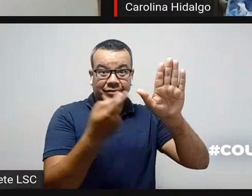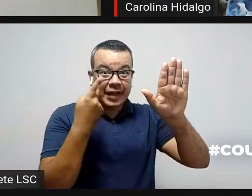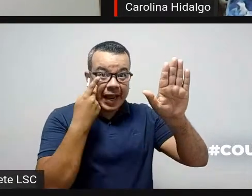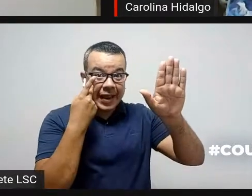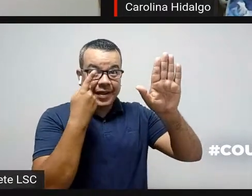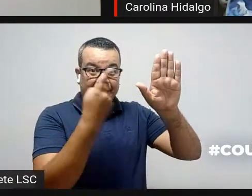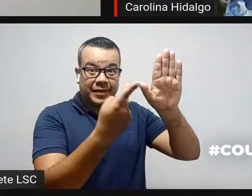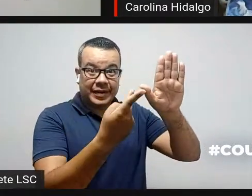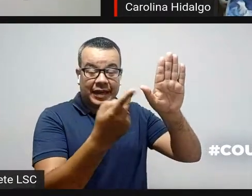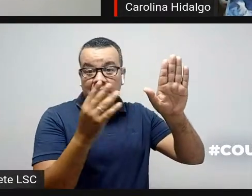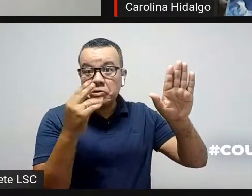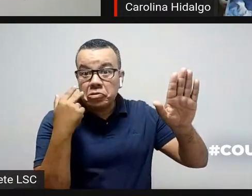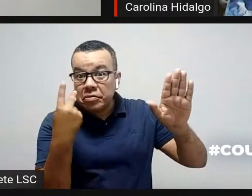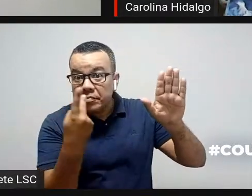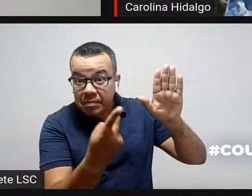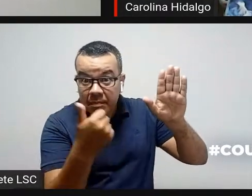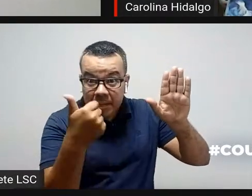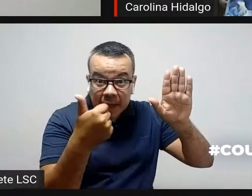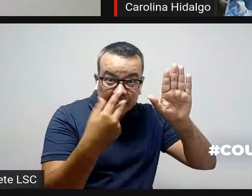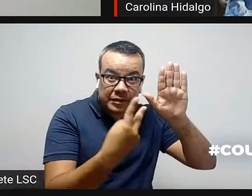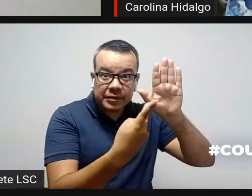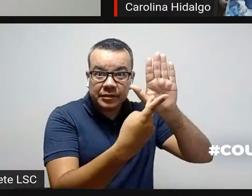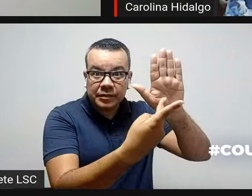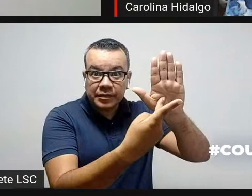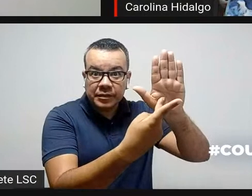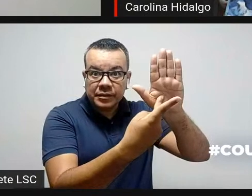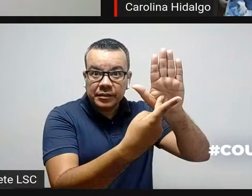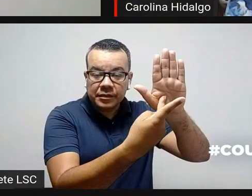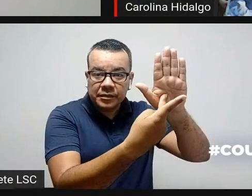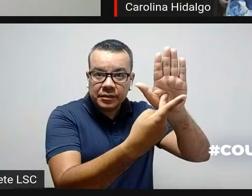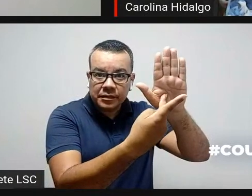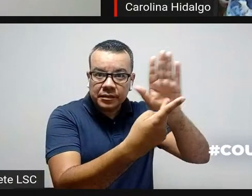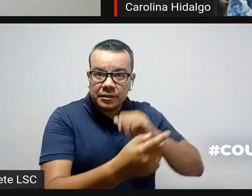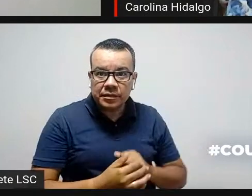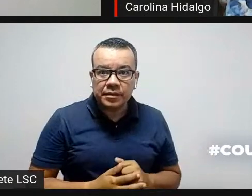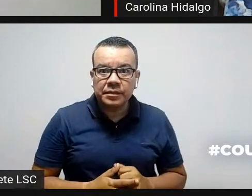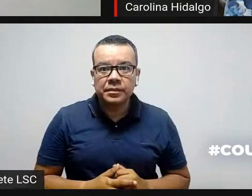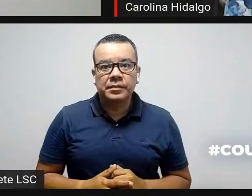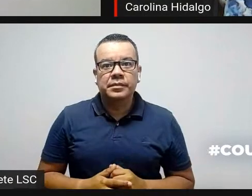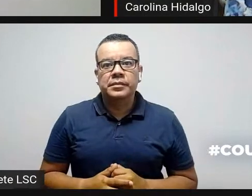Si se ve bien en pantalla ahí, estos serían estos